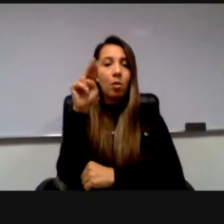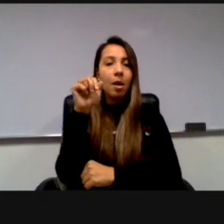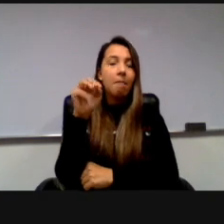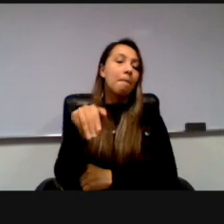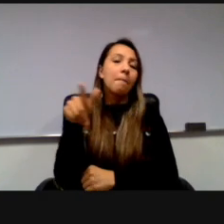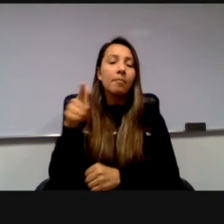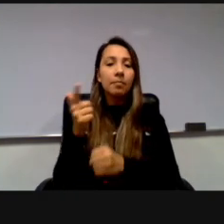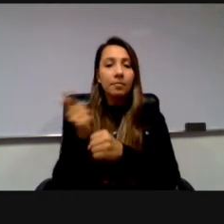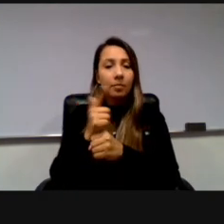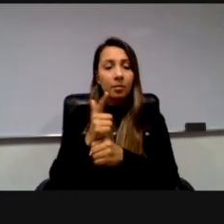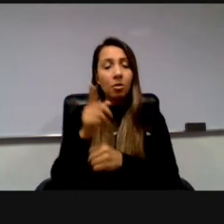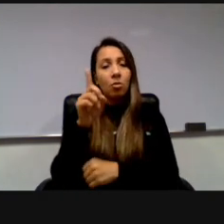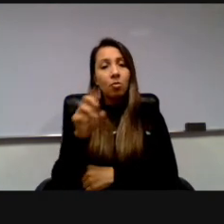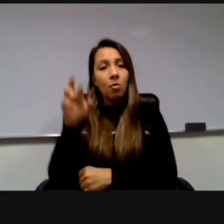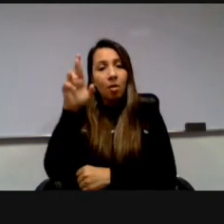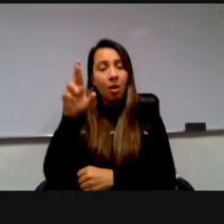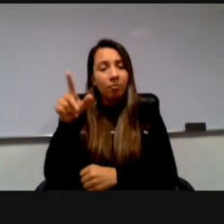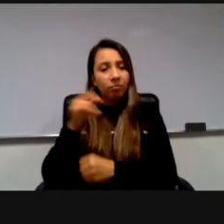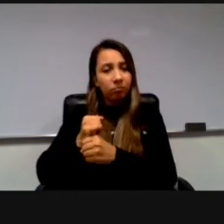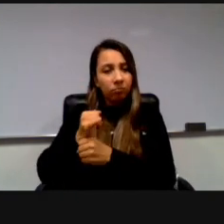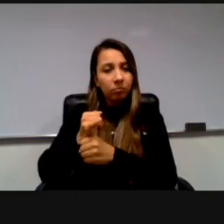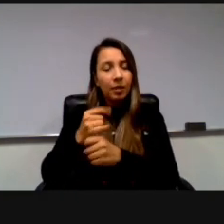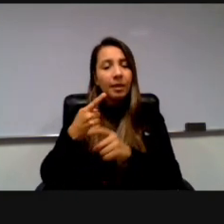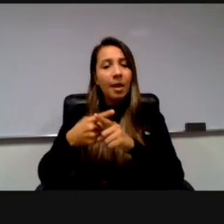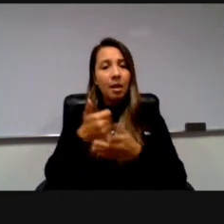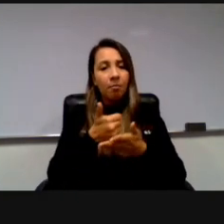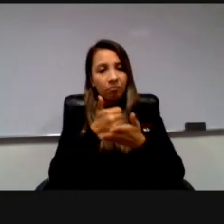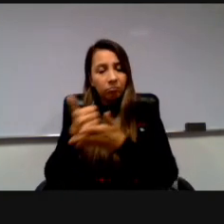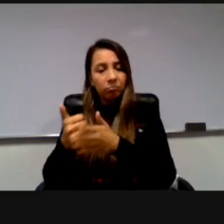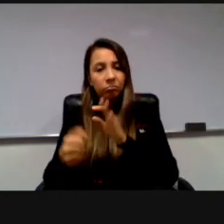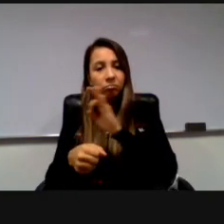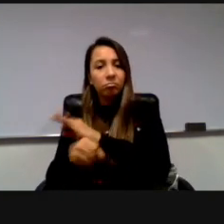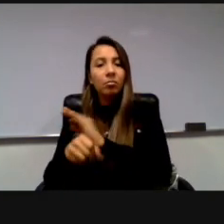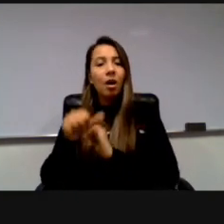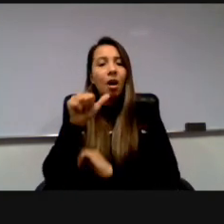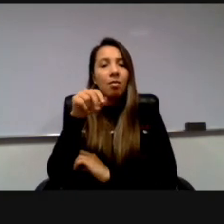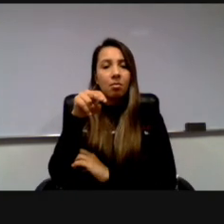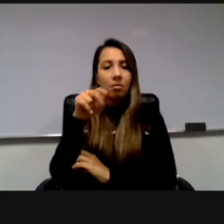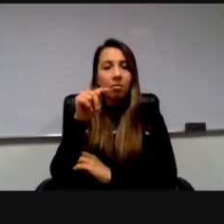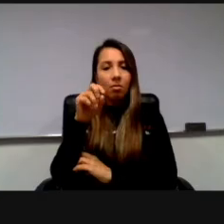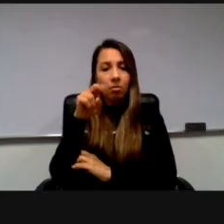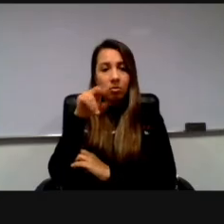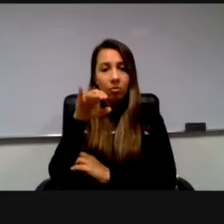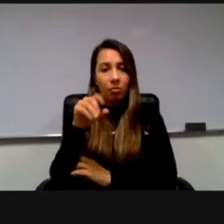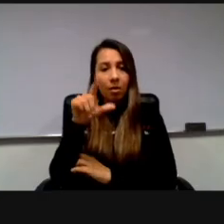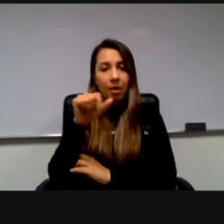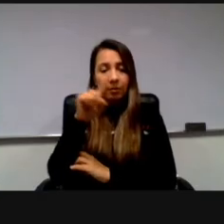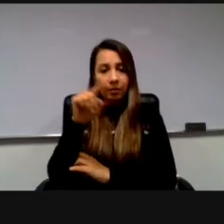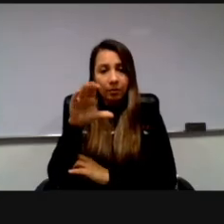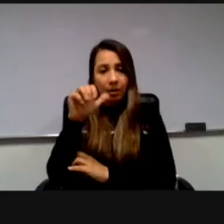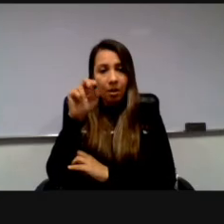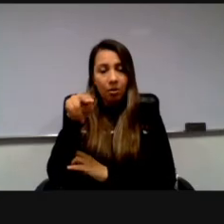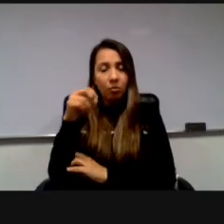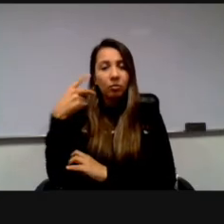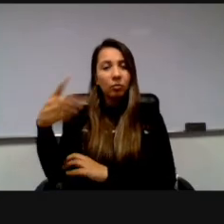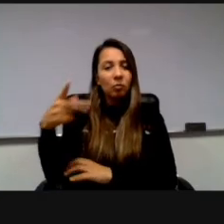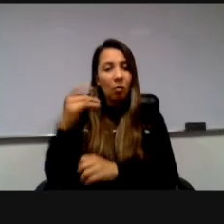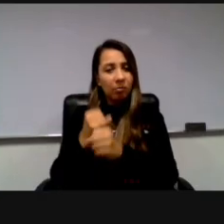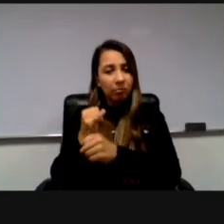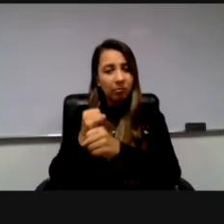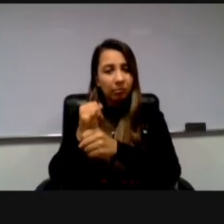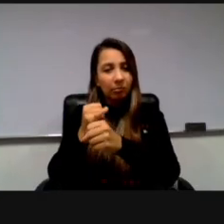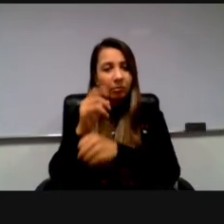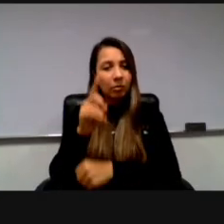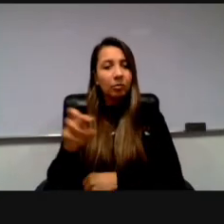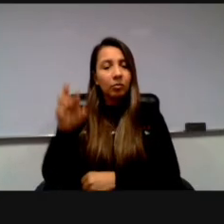de licenciatura y doctorado bajo la dirección del doctor Antonio Lascano. Su tesis doctoral versó sobre la naturaleza del